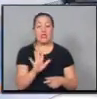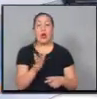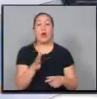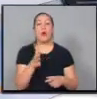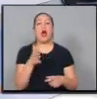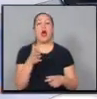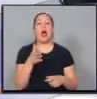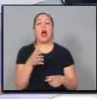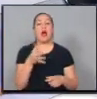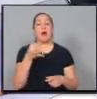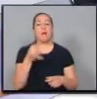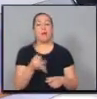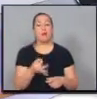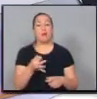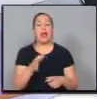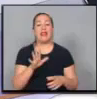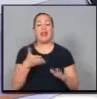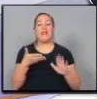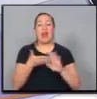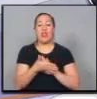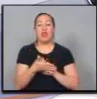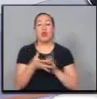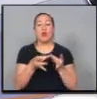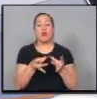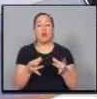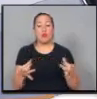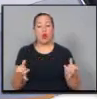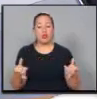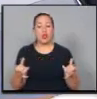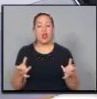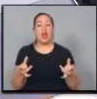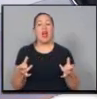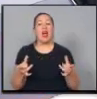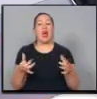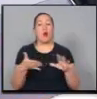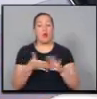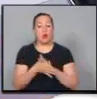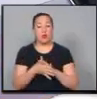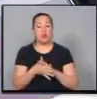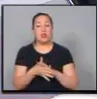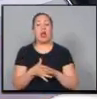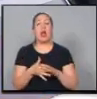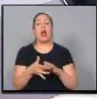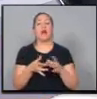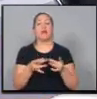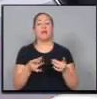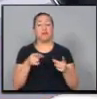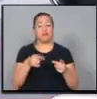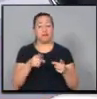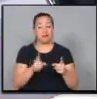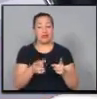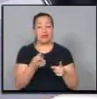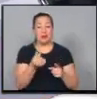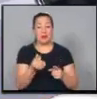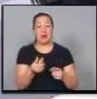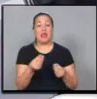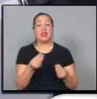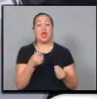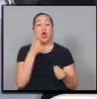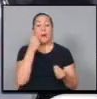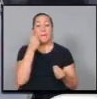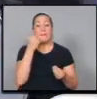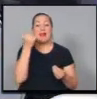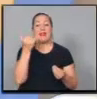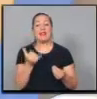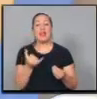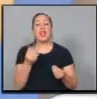de una bolsa que se cierra en forma hermética y supuestamente esa bolsa con ese dinero, este hombre lo tenía en la